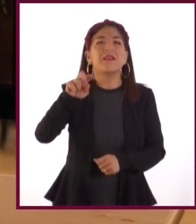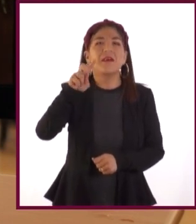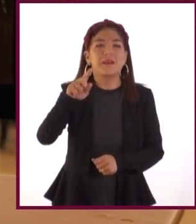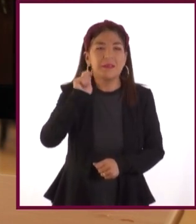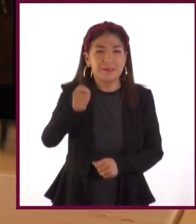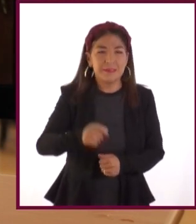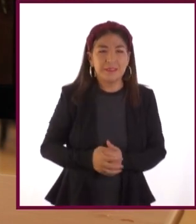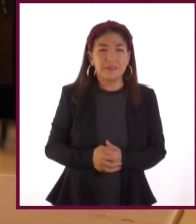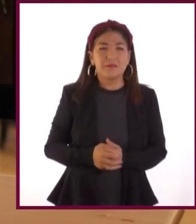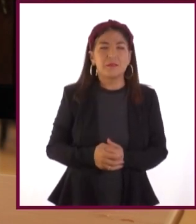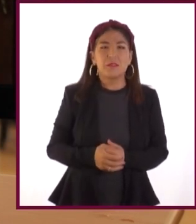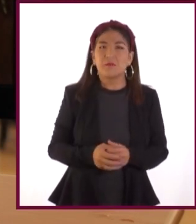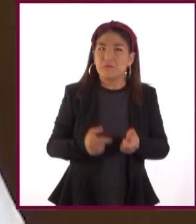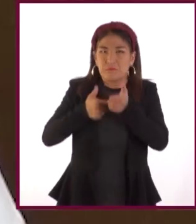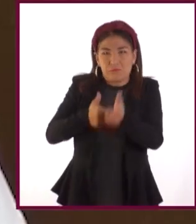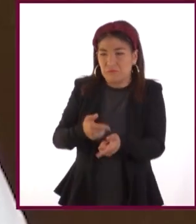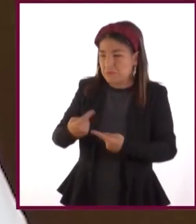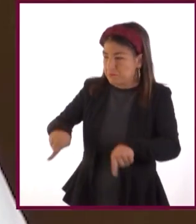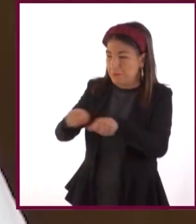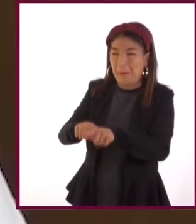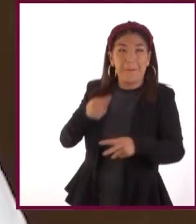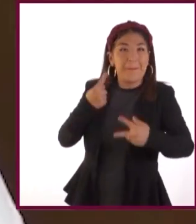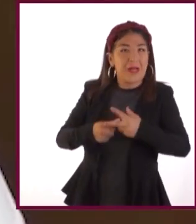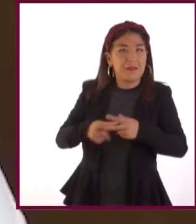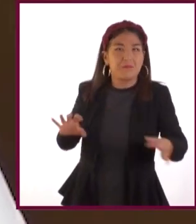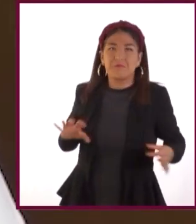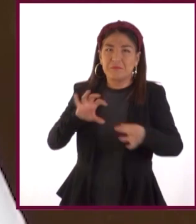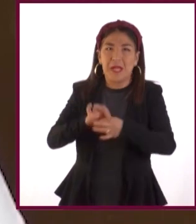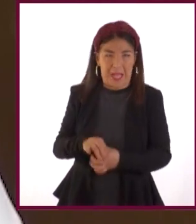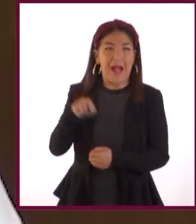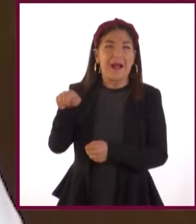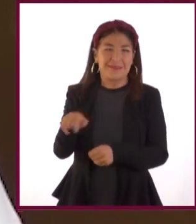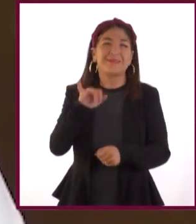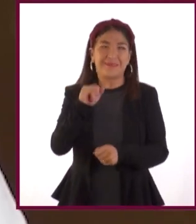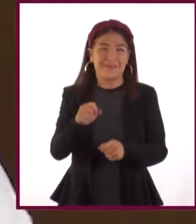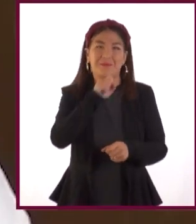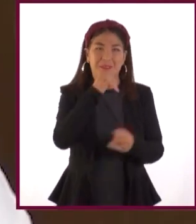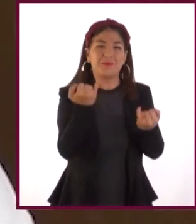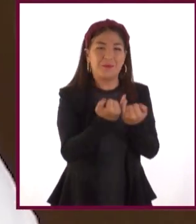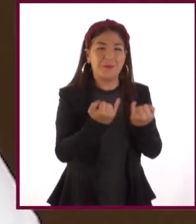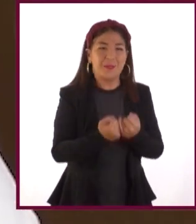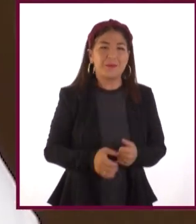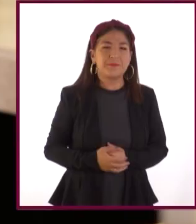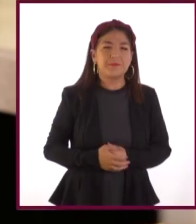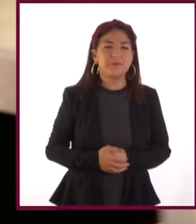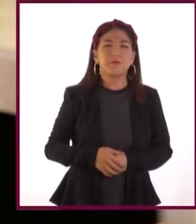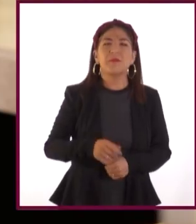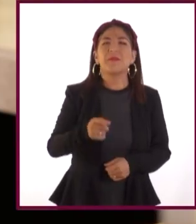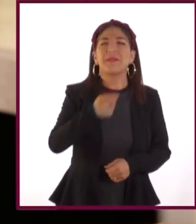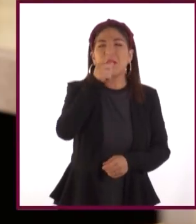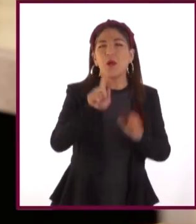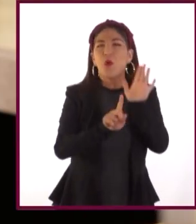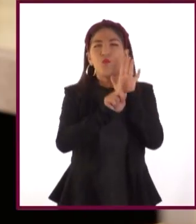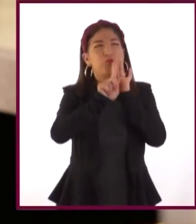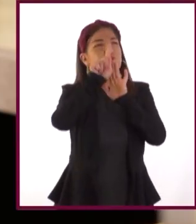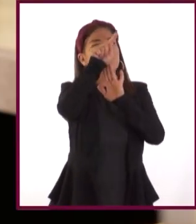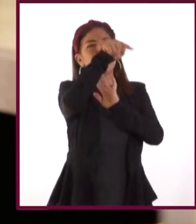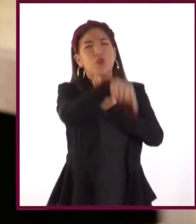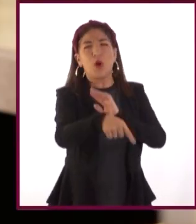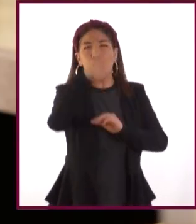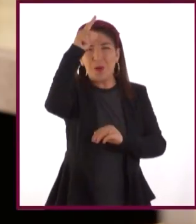centro se va a desplazar, no va a estar exactamente en el mismo punto centro geométrico. El punto en el cual coinciden esos conceptos